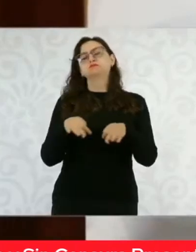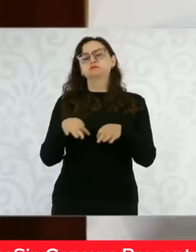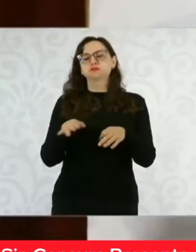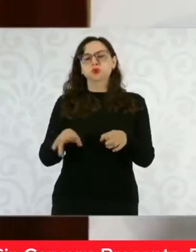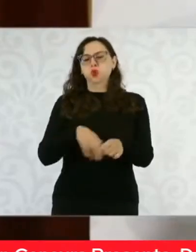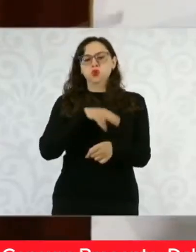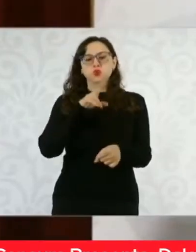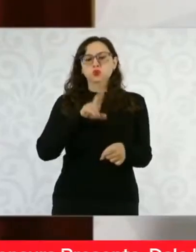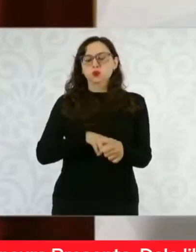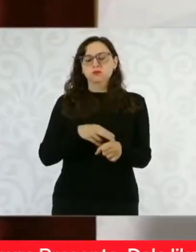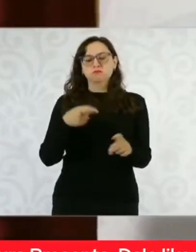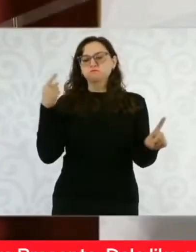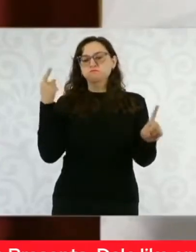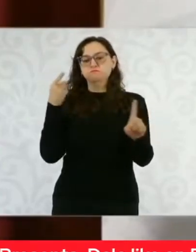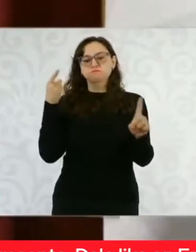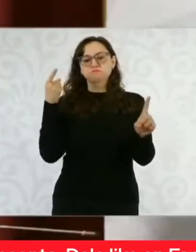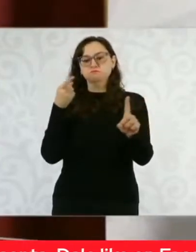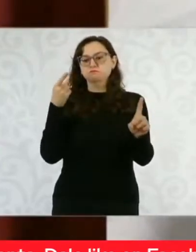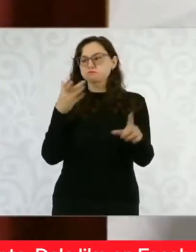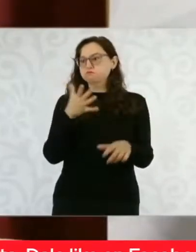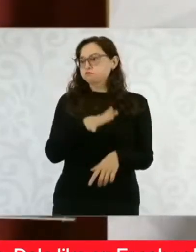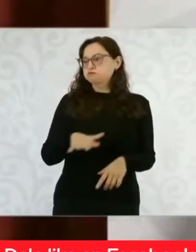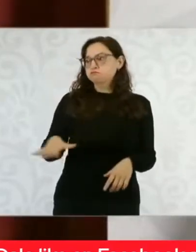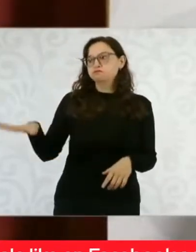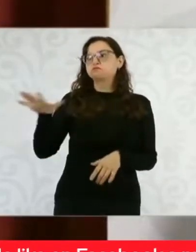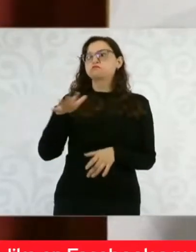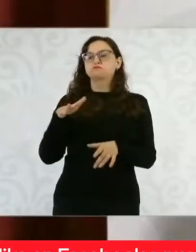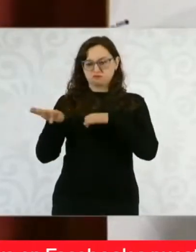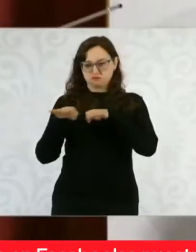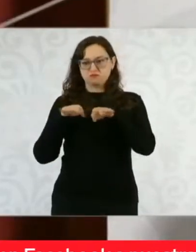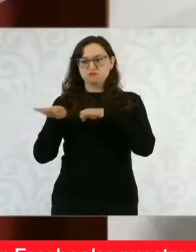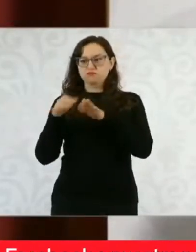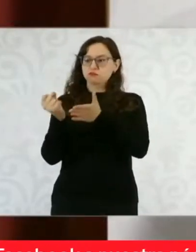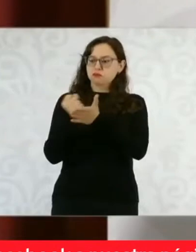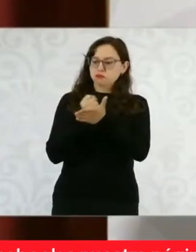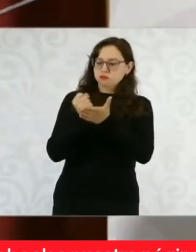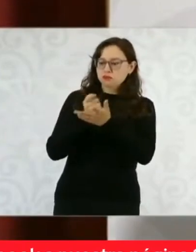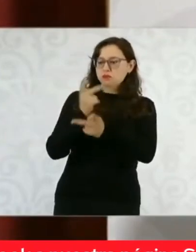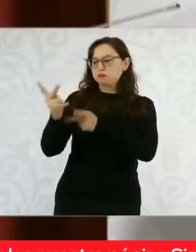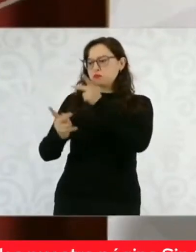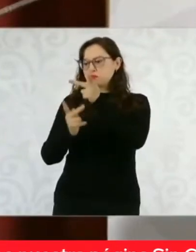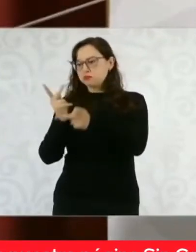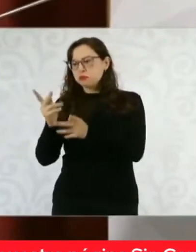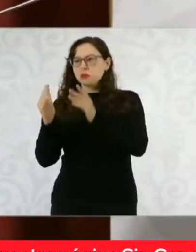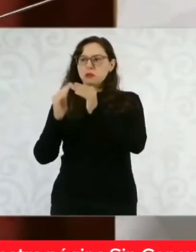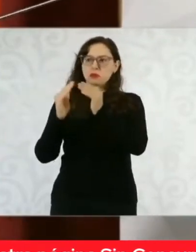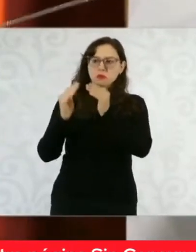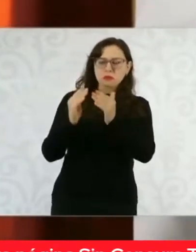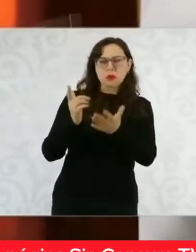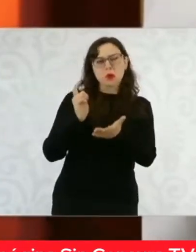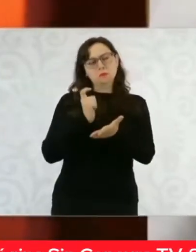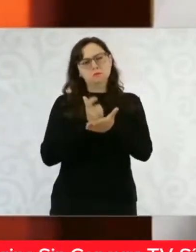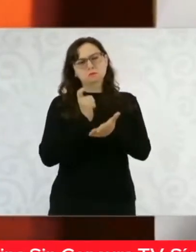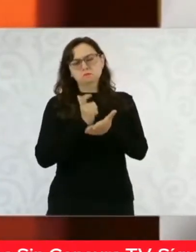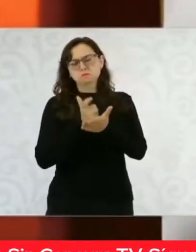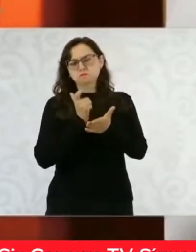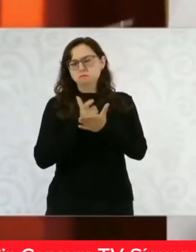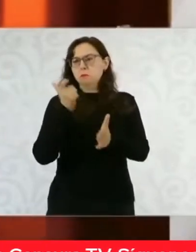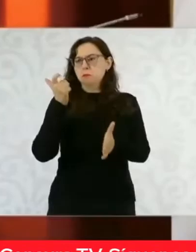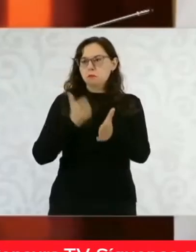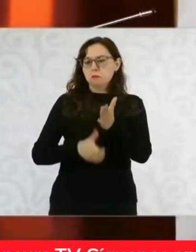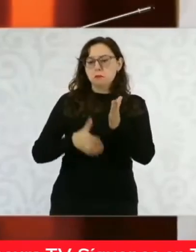que era dar crédito barato a la derechohabiencia. Sin embargo, a partir